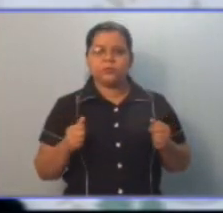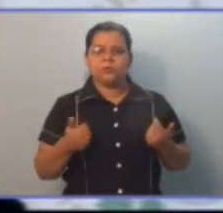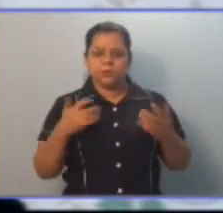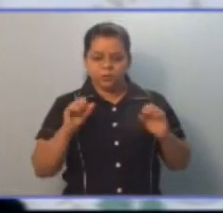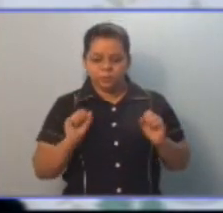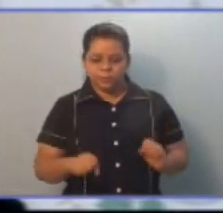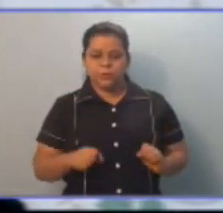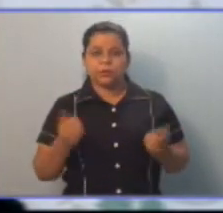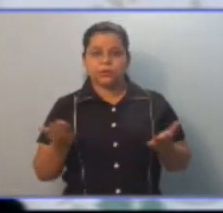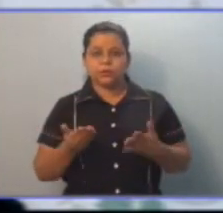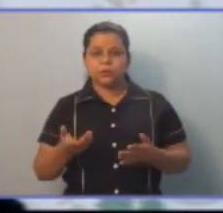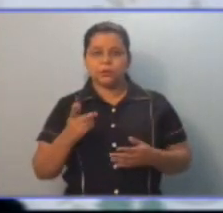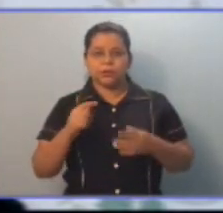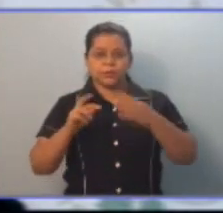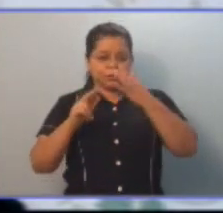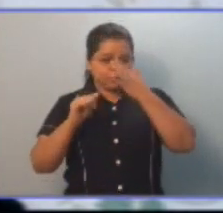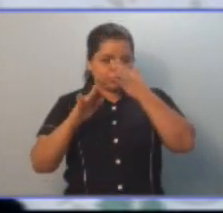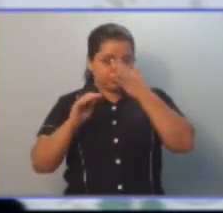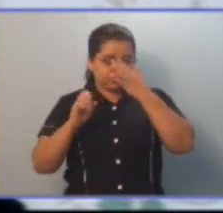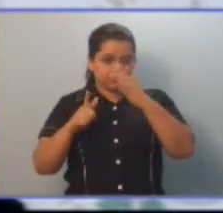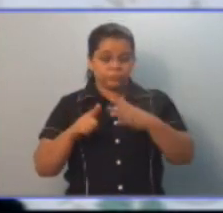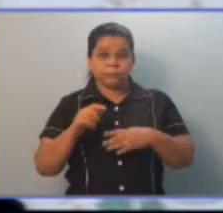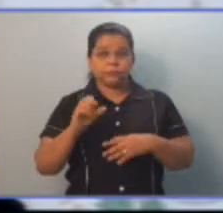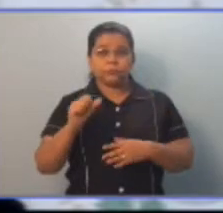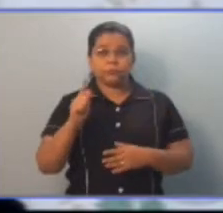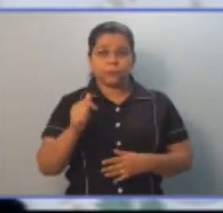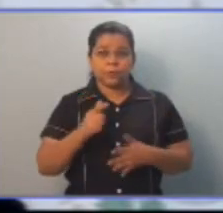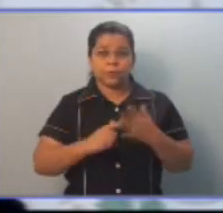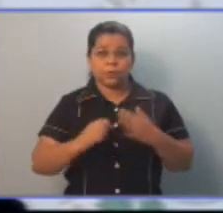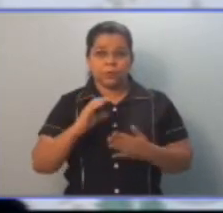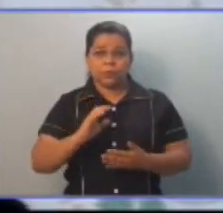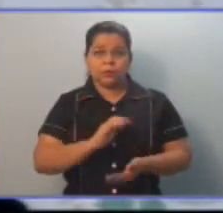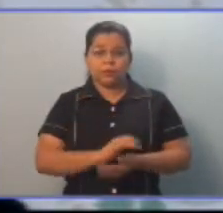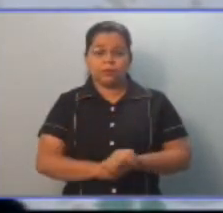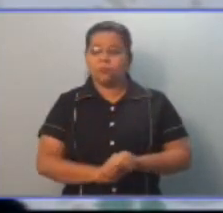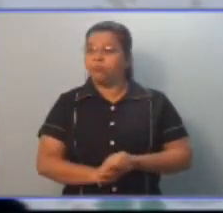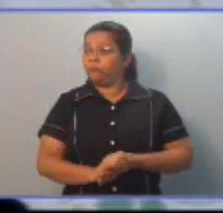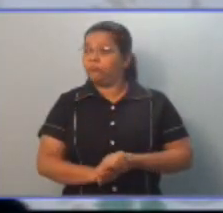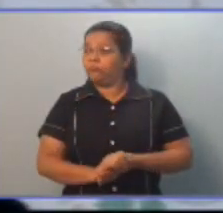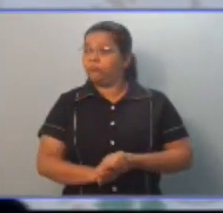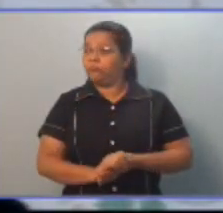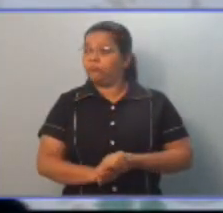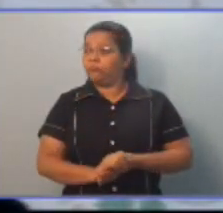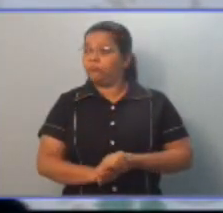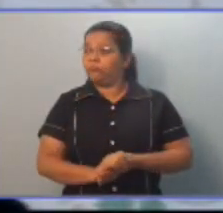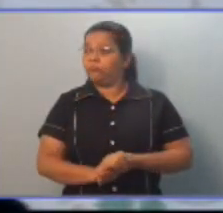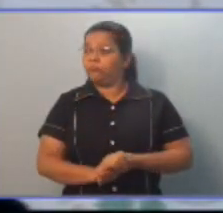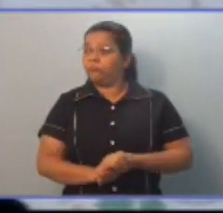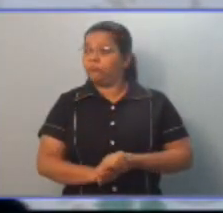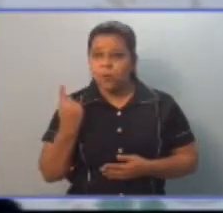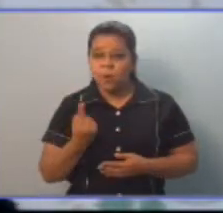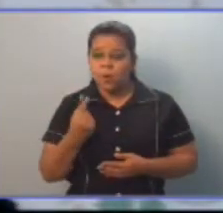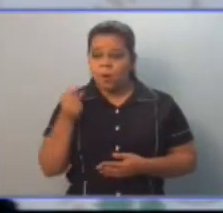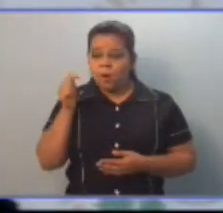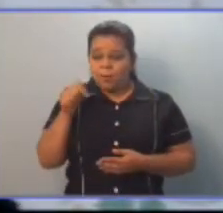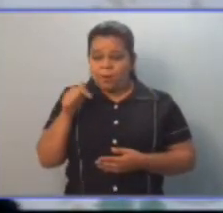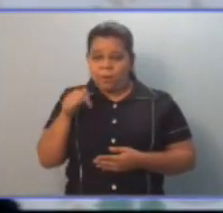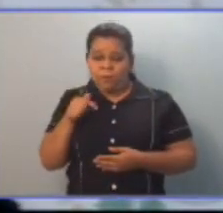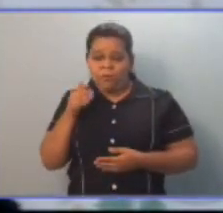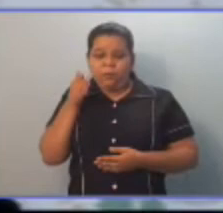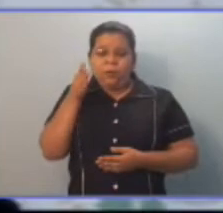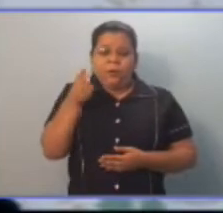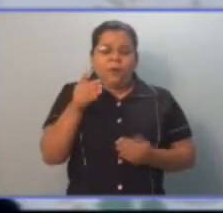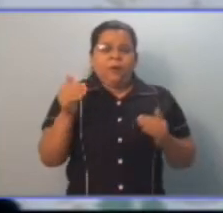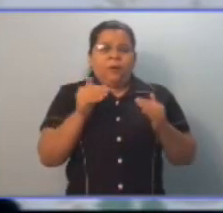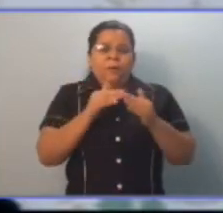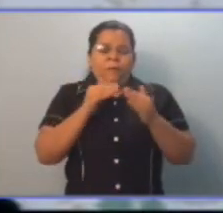dar de parte del Tribunal Constitucional, de la Sala Constitucional, ya no solo tienen efectos para el presente y para el futuro,